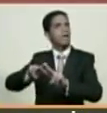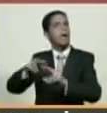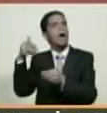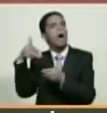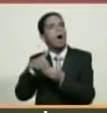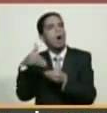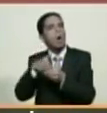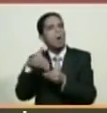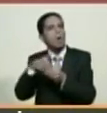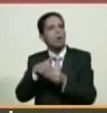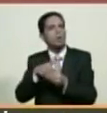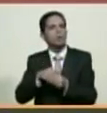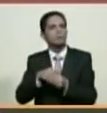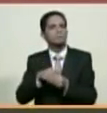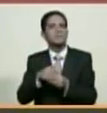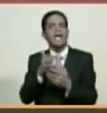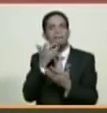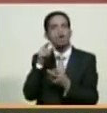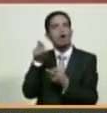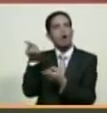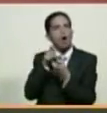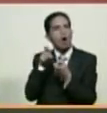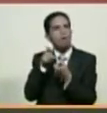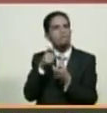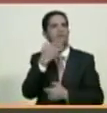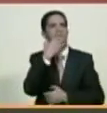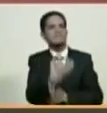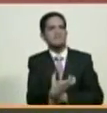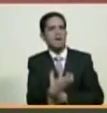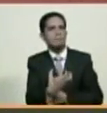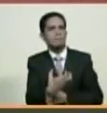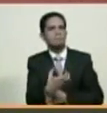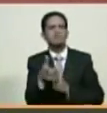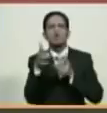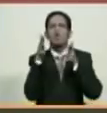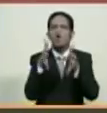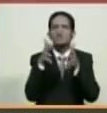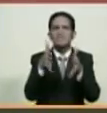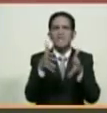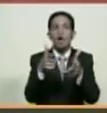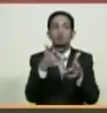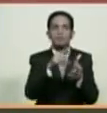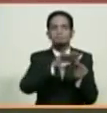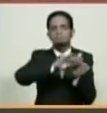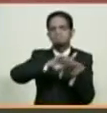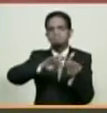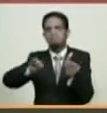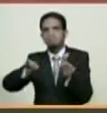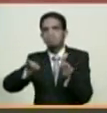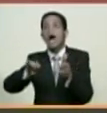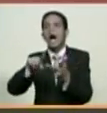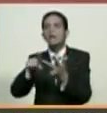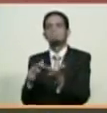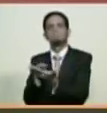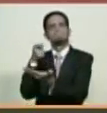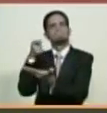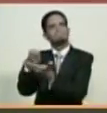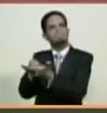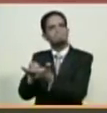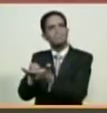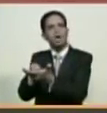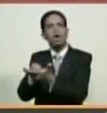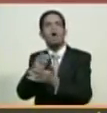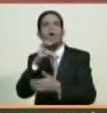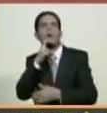todos. Cuando cobremos nuestros aguinaldos, la recomendación es, usted agarra una parte de esos aguinaldos y le pone en oro, para que pueda tener